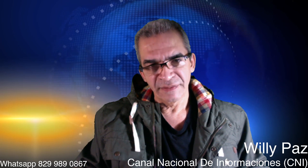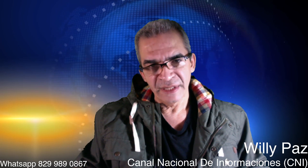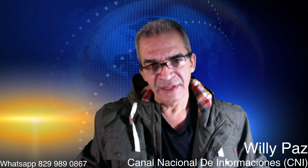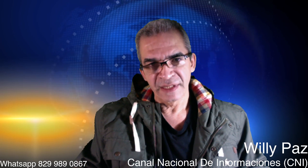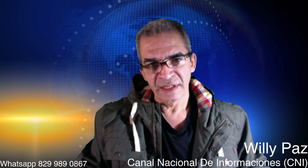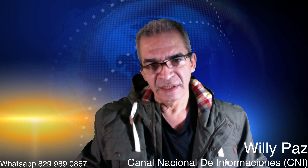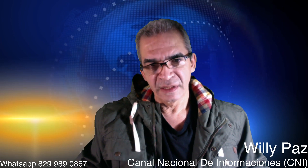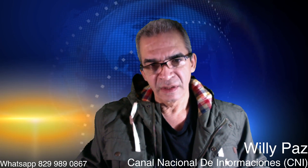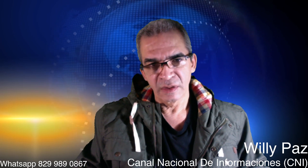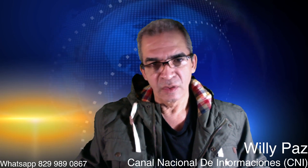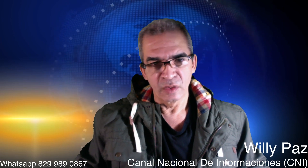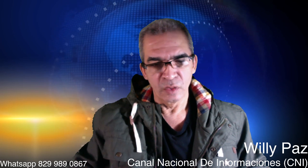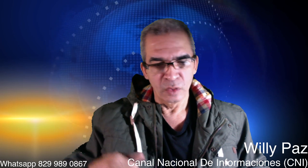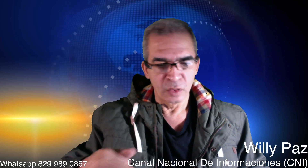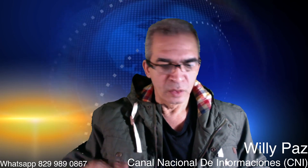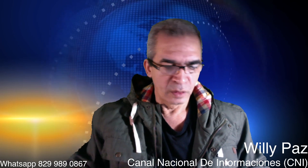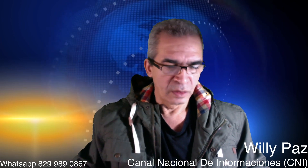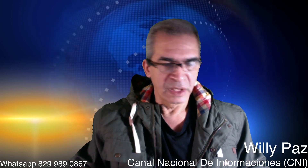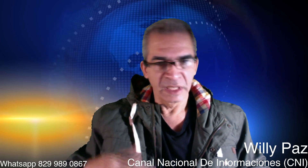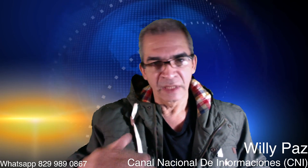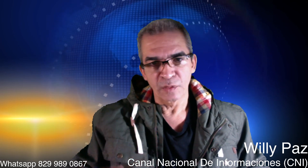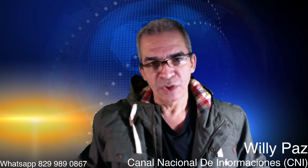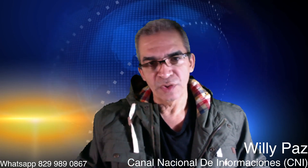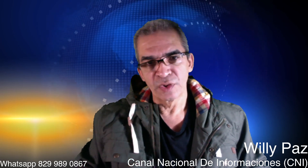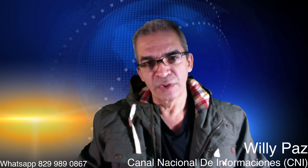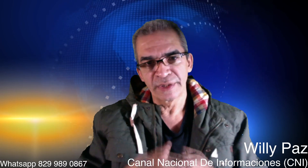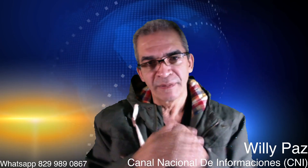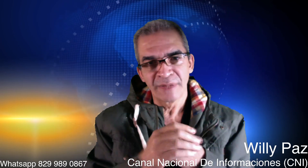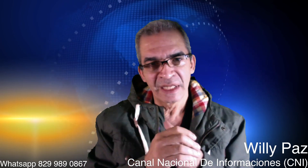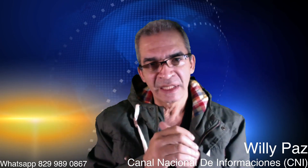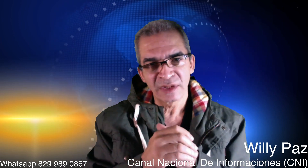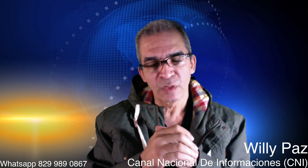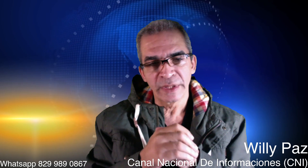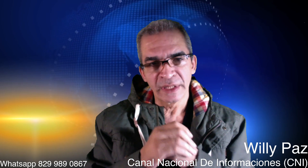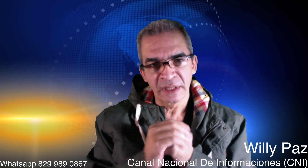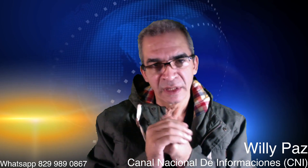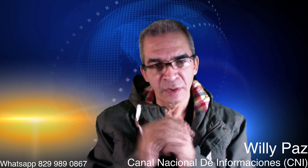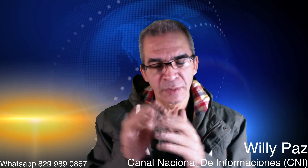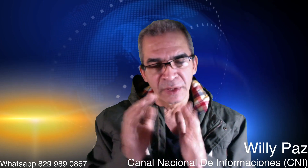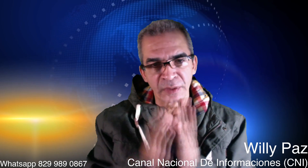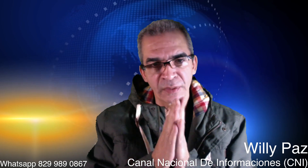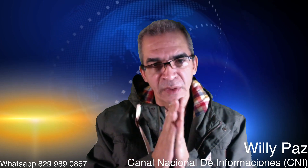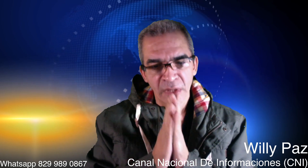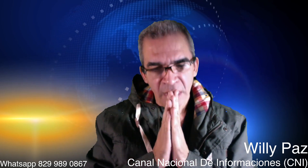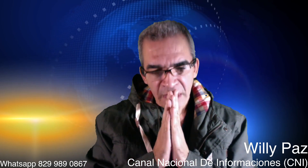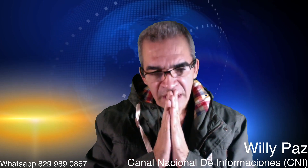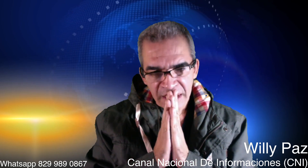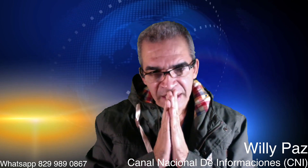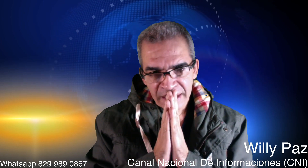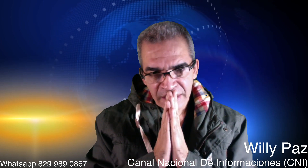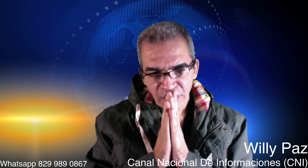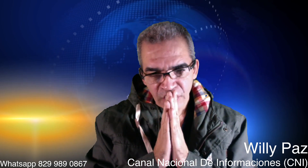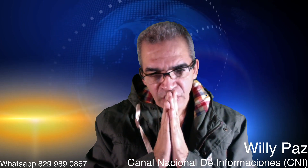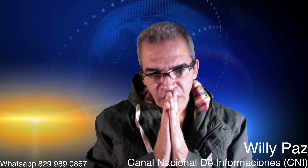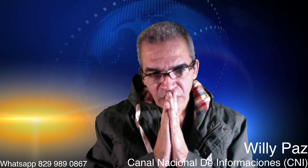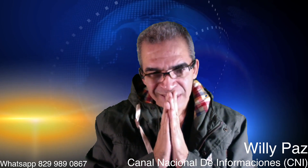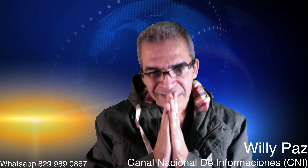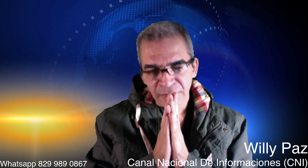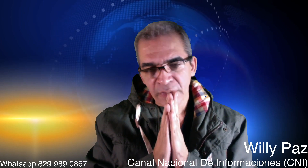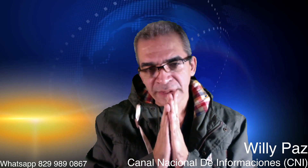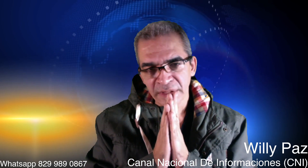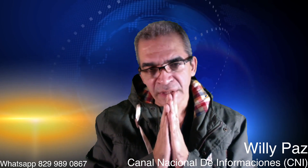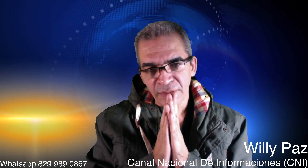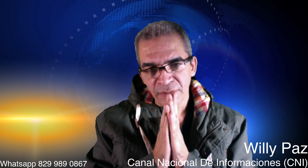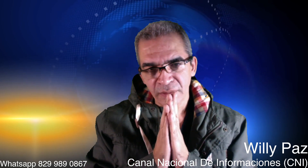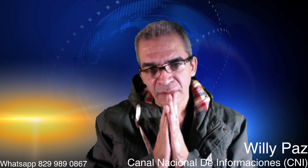de las defensas o de las acusaciones más coherentes que yo he visto, la ha dado el